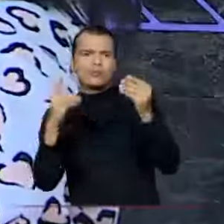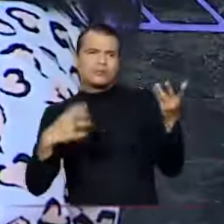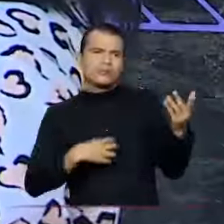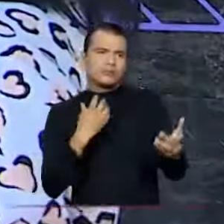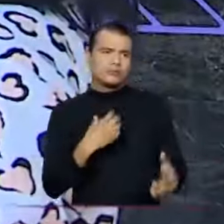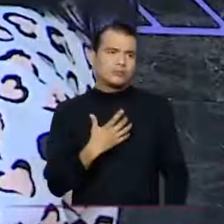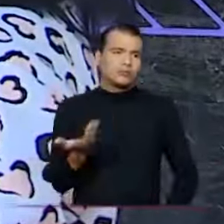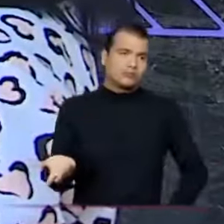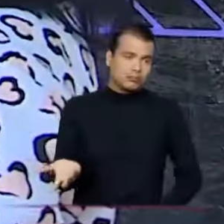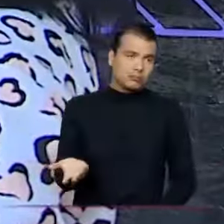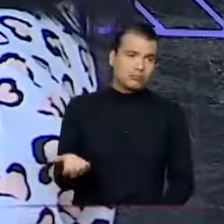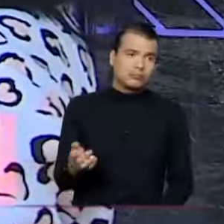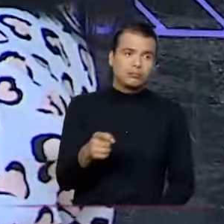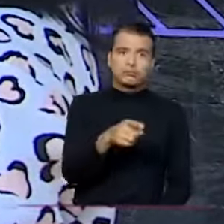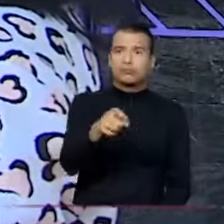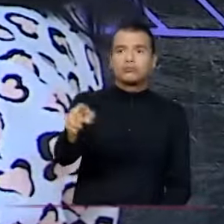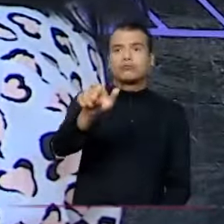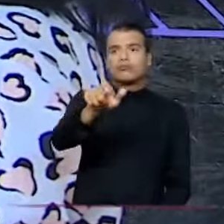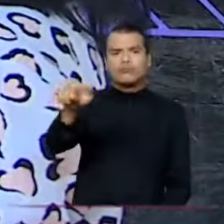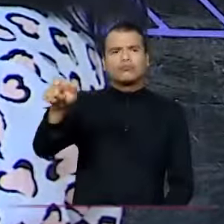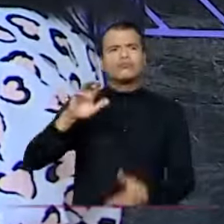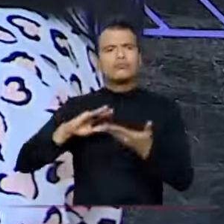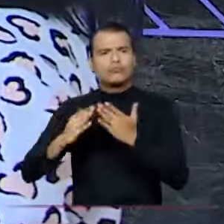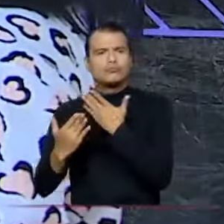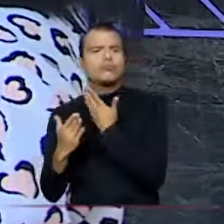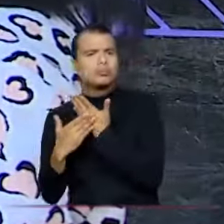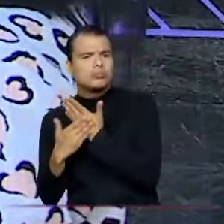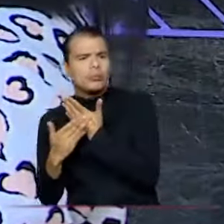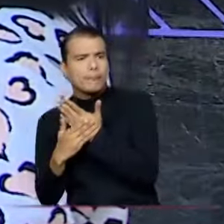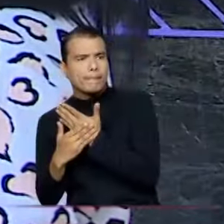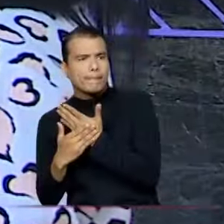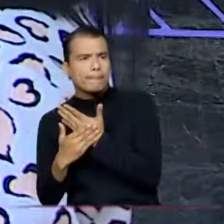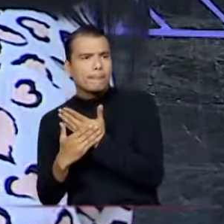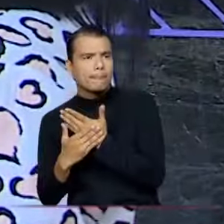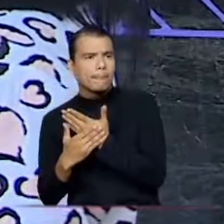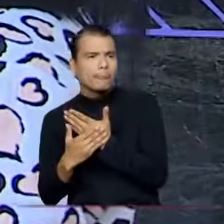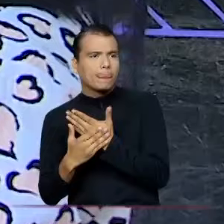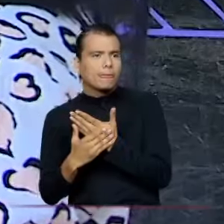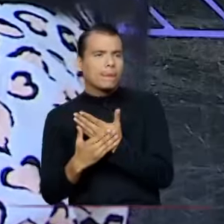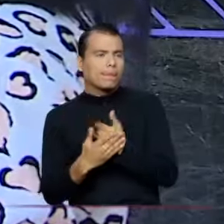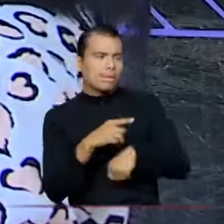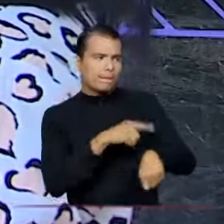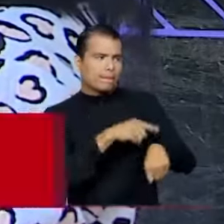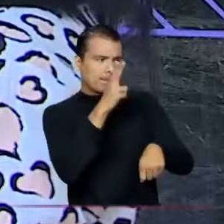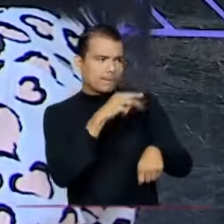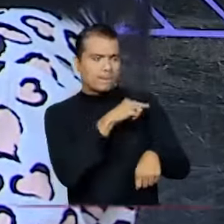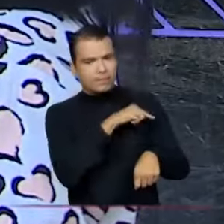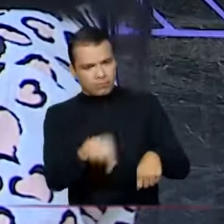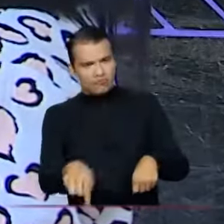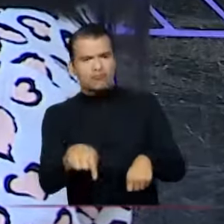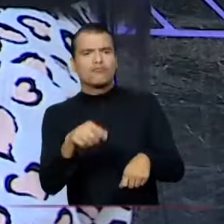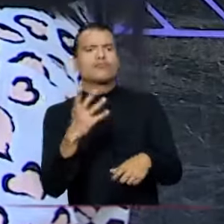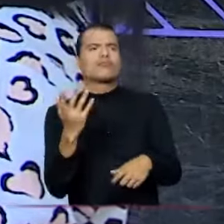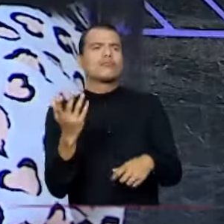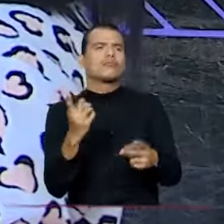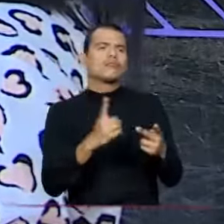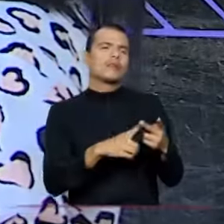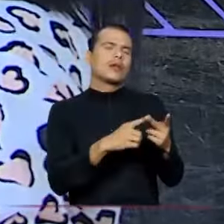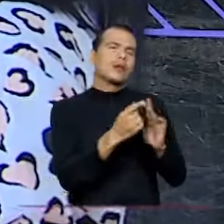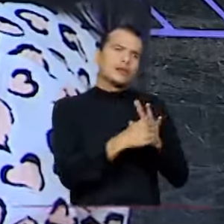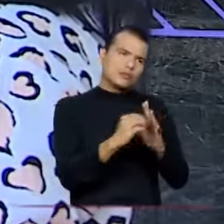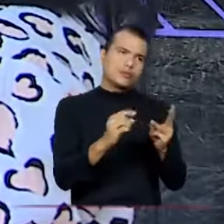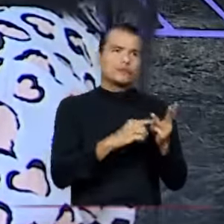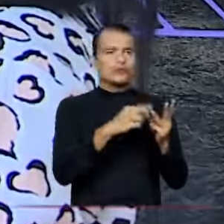aval de muchos vecinos que me dicen, ve, hasta la hora llega mi hija con el carro, o mi hijo, o mi esposo, o mi